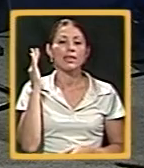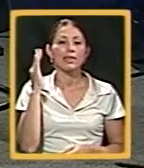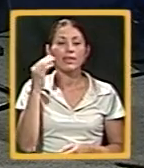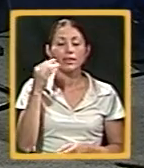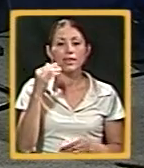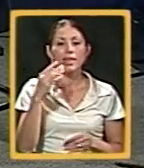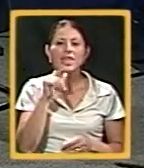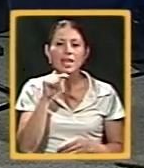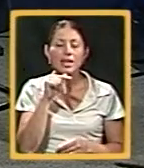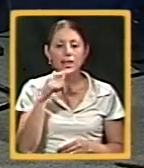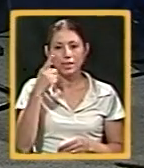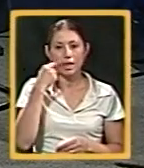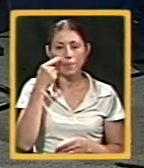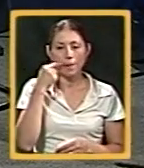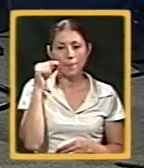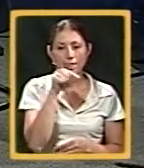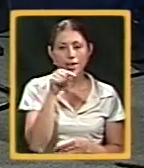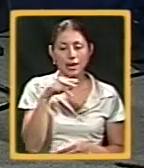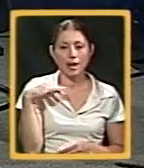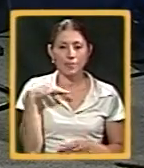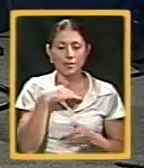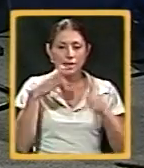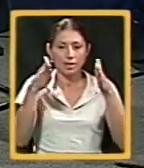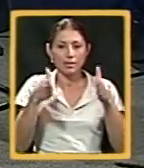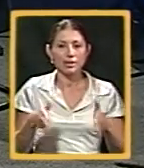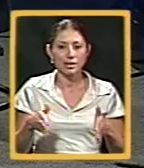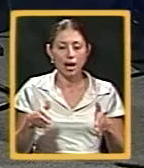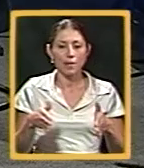de la señora ministra, de manera que